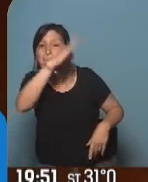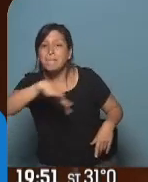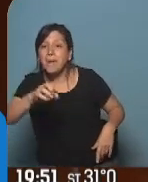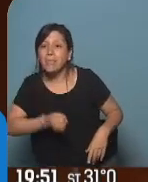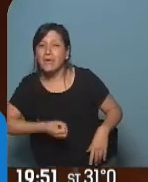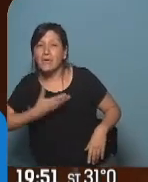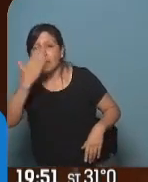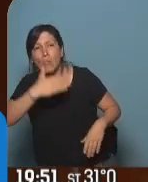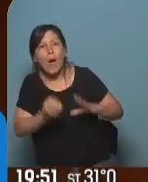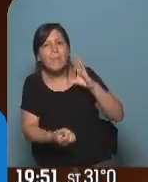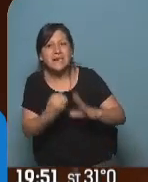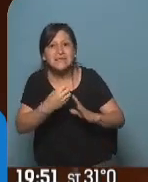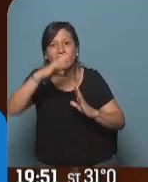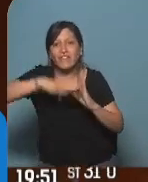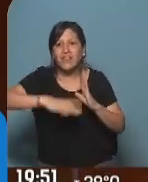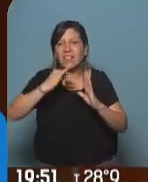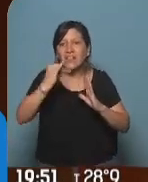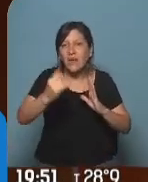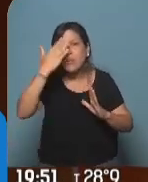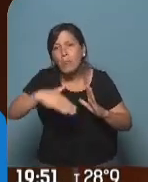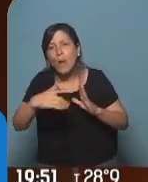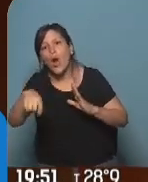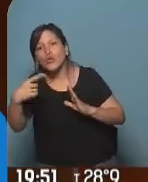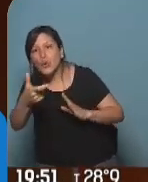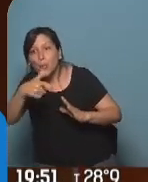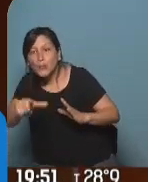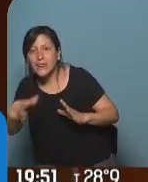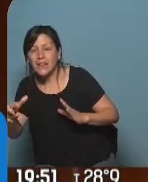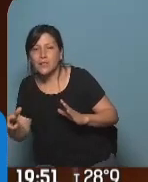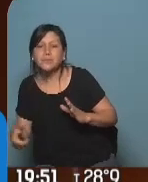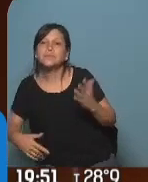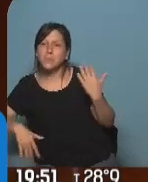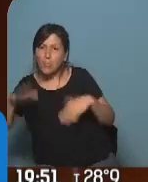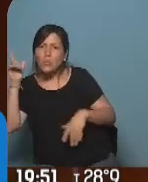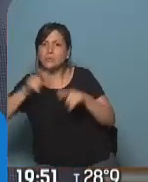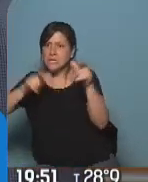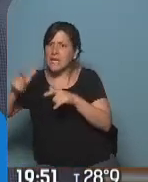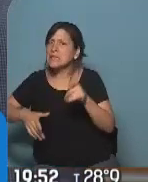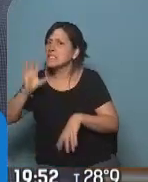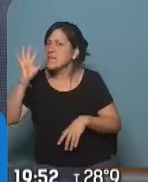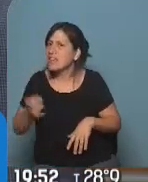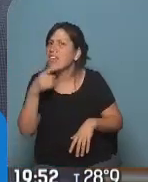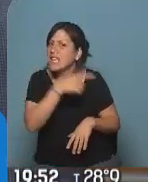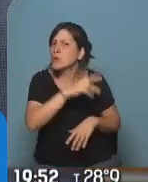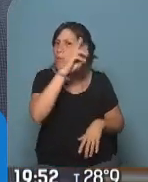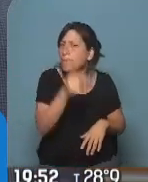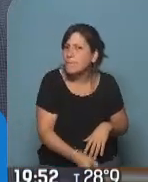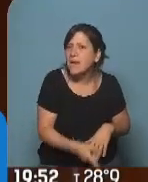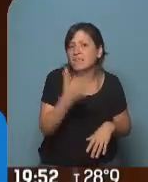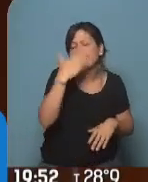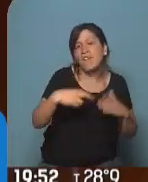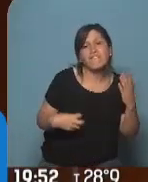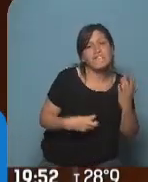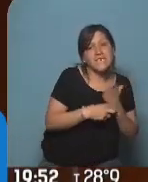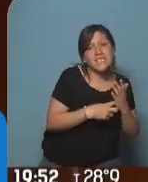verbitsky y luego un vídeo entonces esto es este en este ser que es mucha gente sabía antes de este es el montaje y esto real y denuncia del hecho y dale